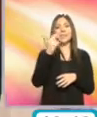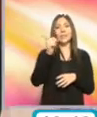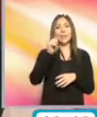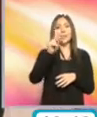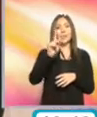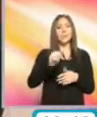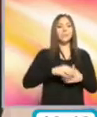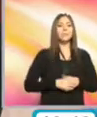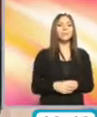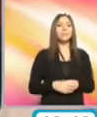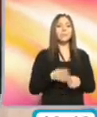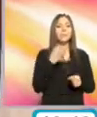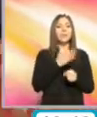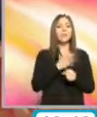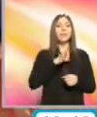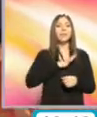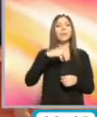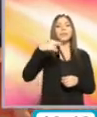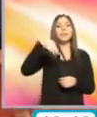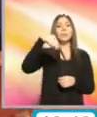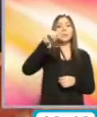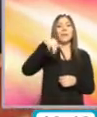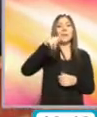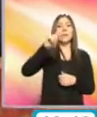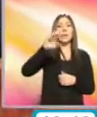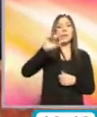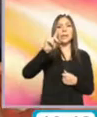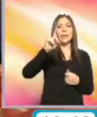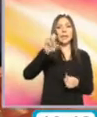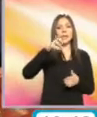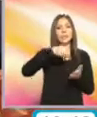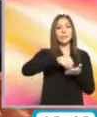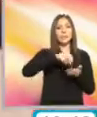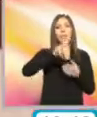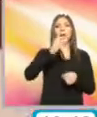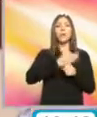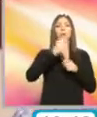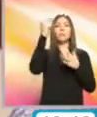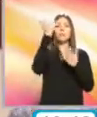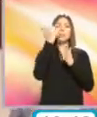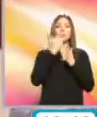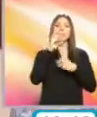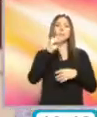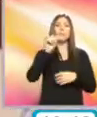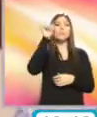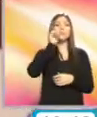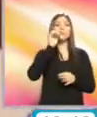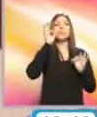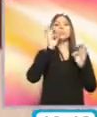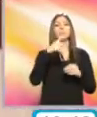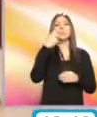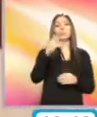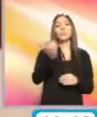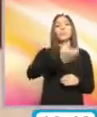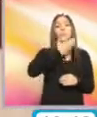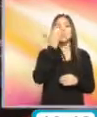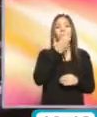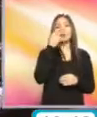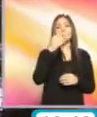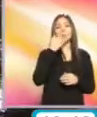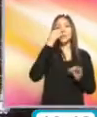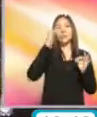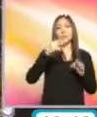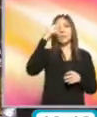Ok, de este lado tenemos manteca de cerdo. No viene en la receta, pero siempre es Pero es más rica, tradicional, ¿no? exacto, nuestra Le gastronomía